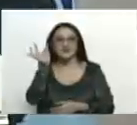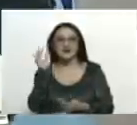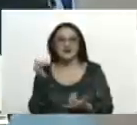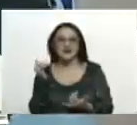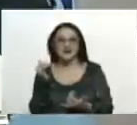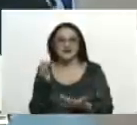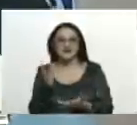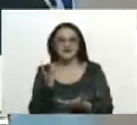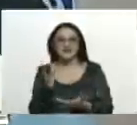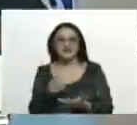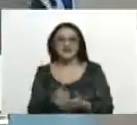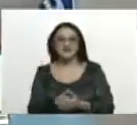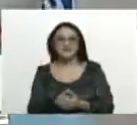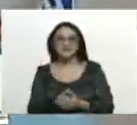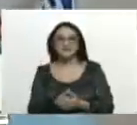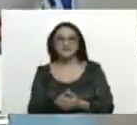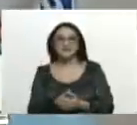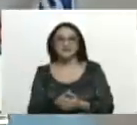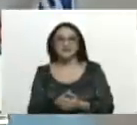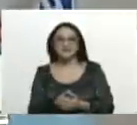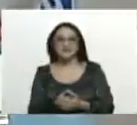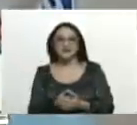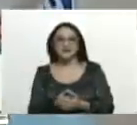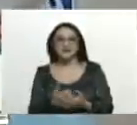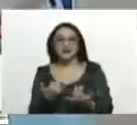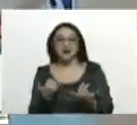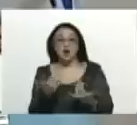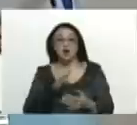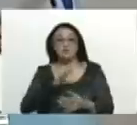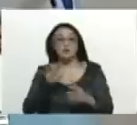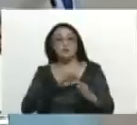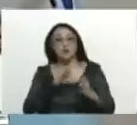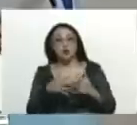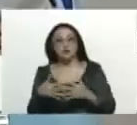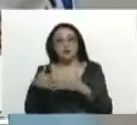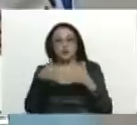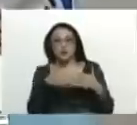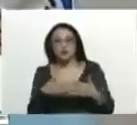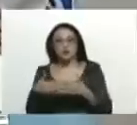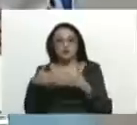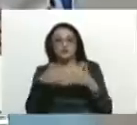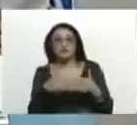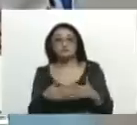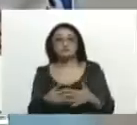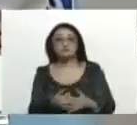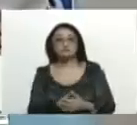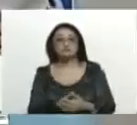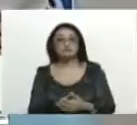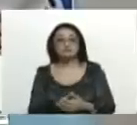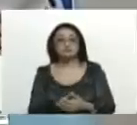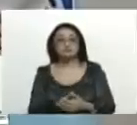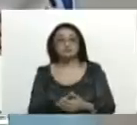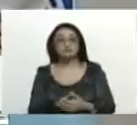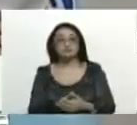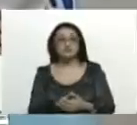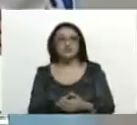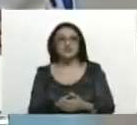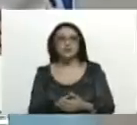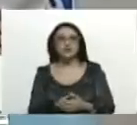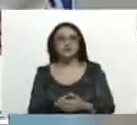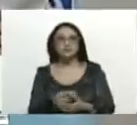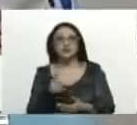va llevando el caso que lo va desarrollando allá en los Estados Unidos de América por su parte Diego Salazar